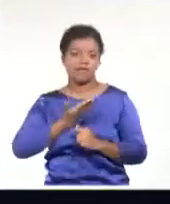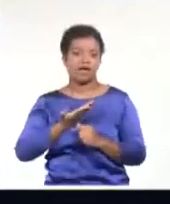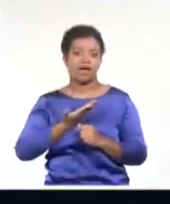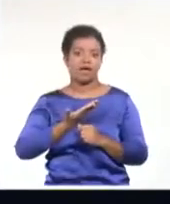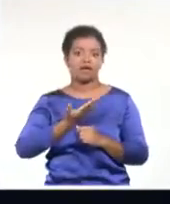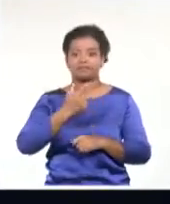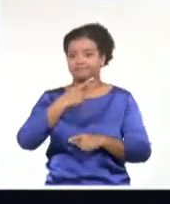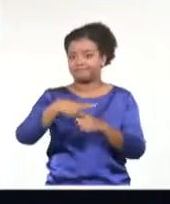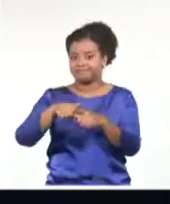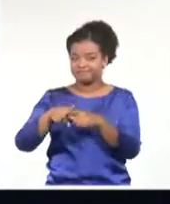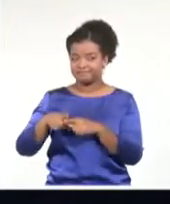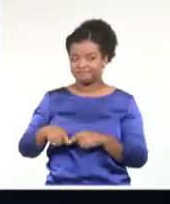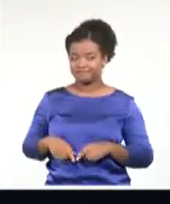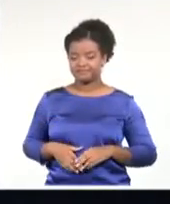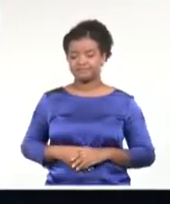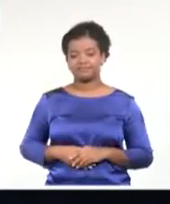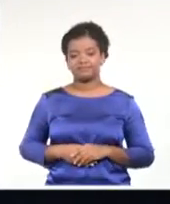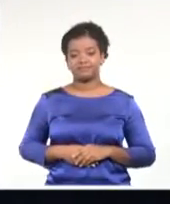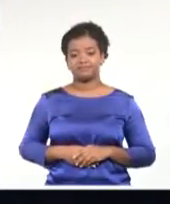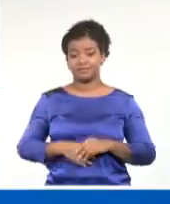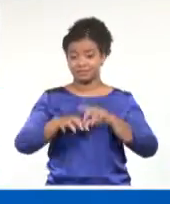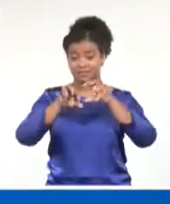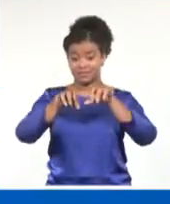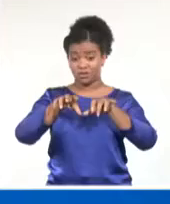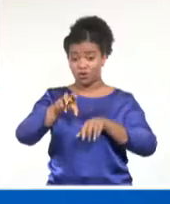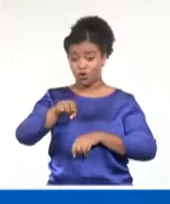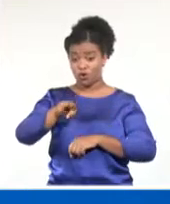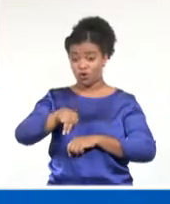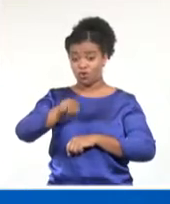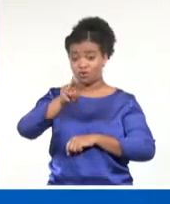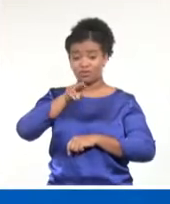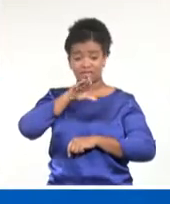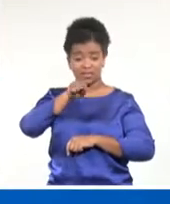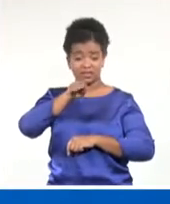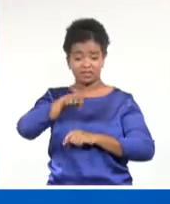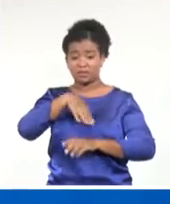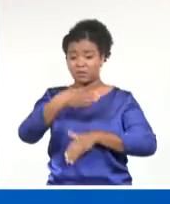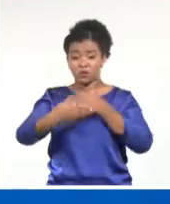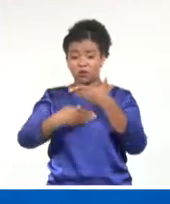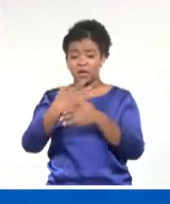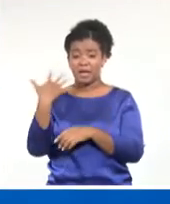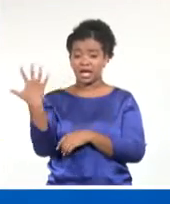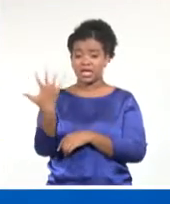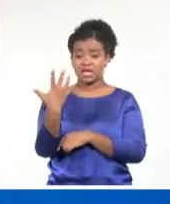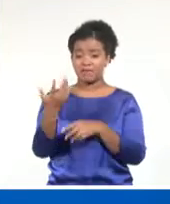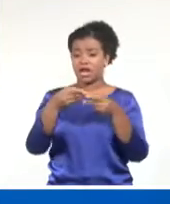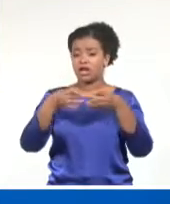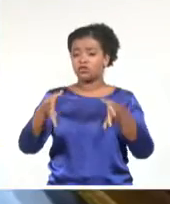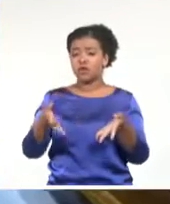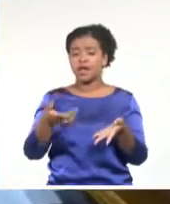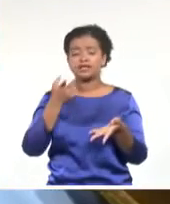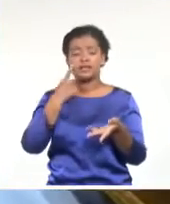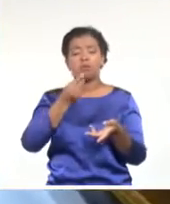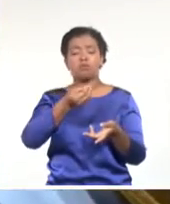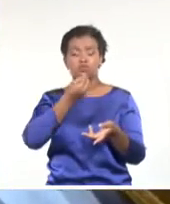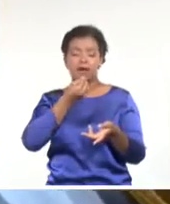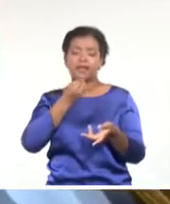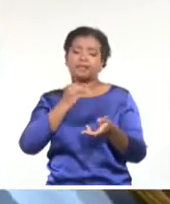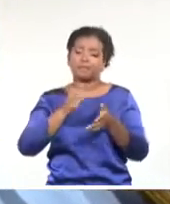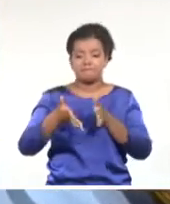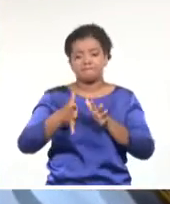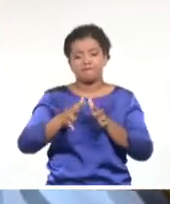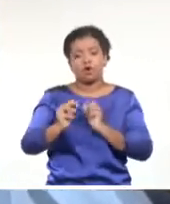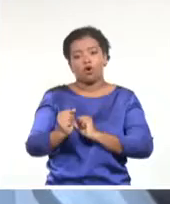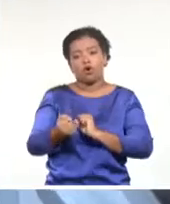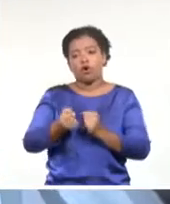infraestructura. En su reflexión significó que la crisis del clima y de la naturaleza no son inevitables, ante lo cual se